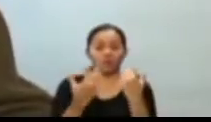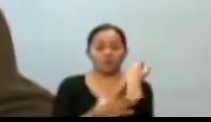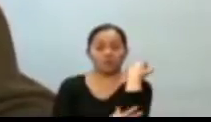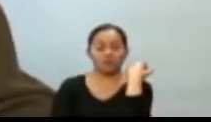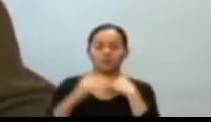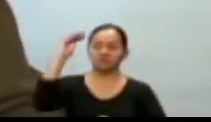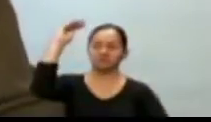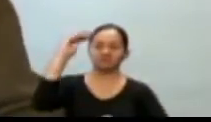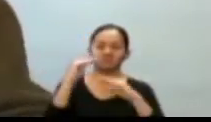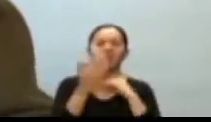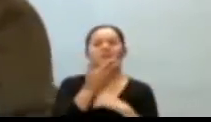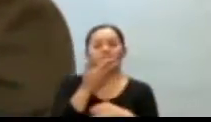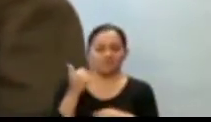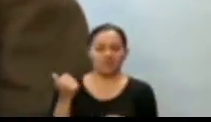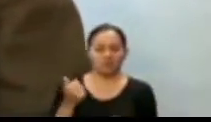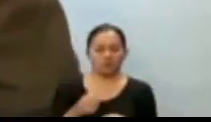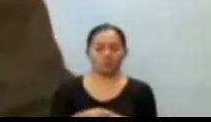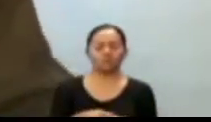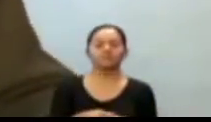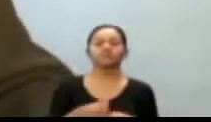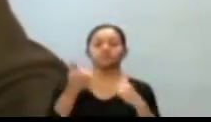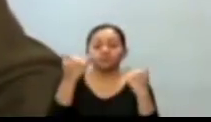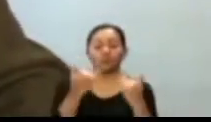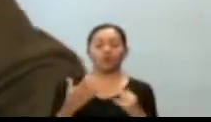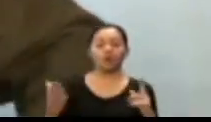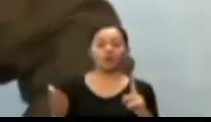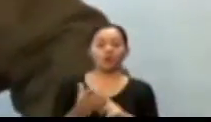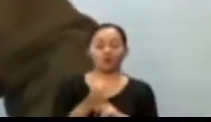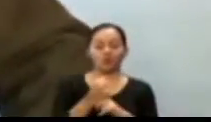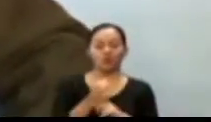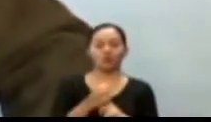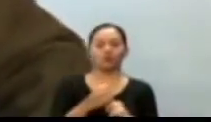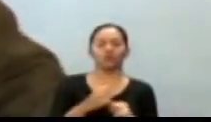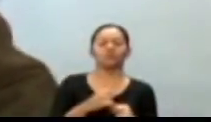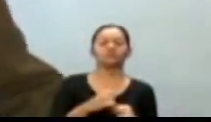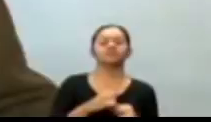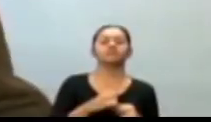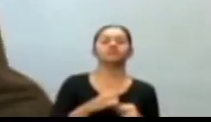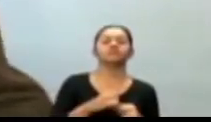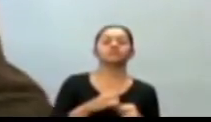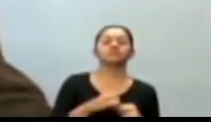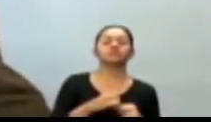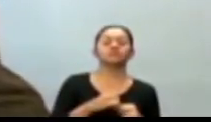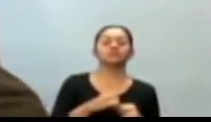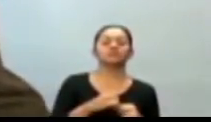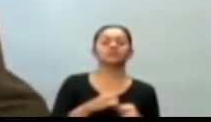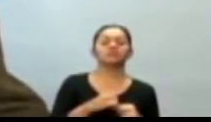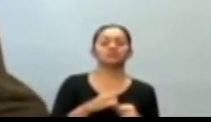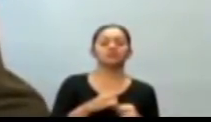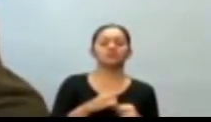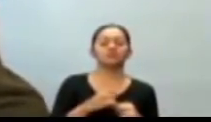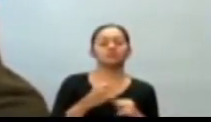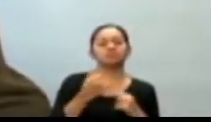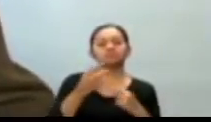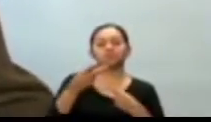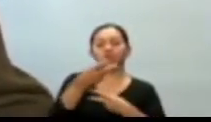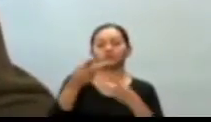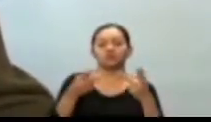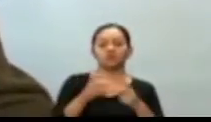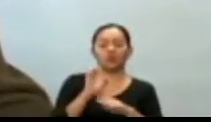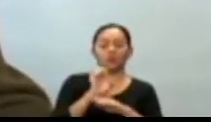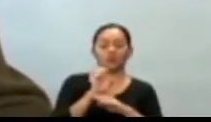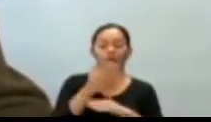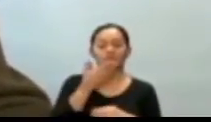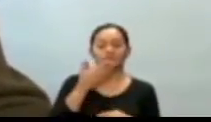en América Latina. Hemos logrado reposicionar el Estado al cabo de la larga noche neoliberal en el que